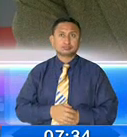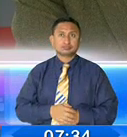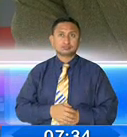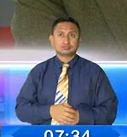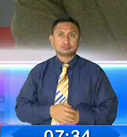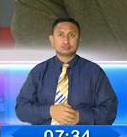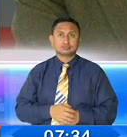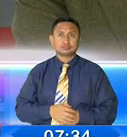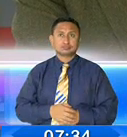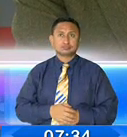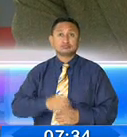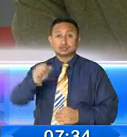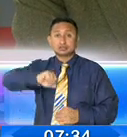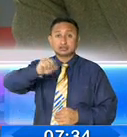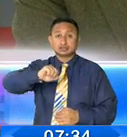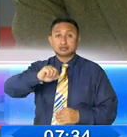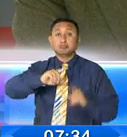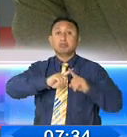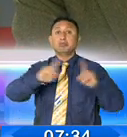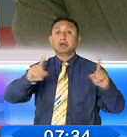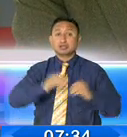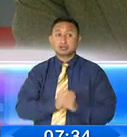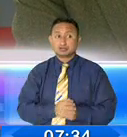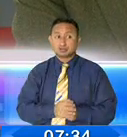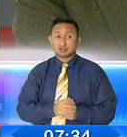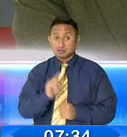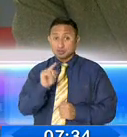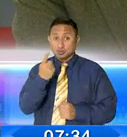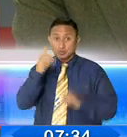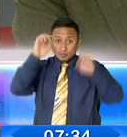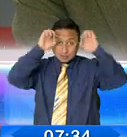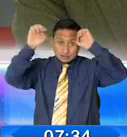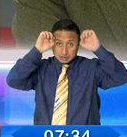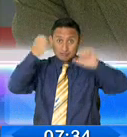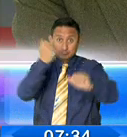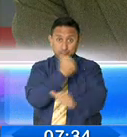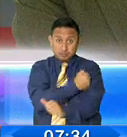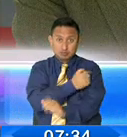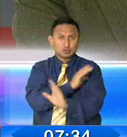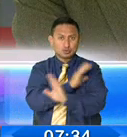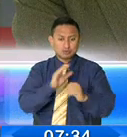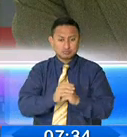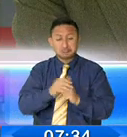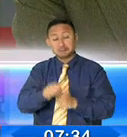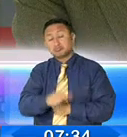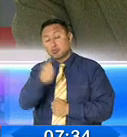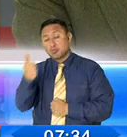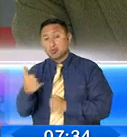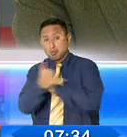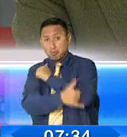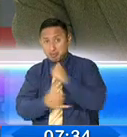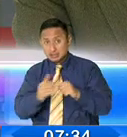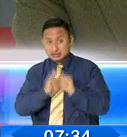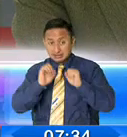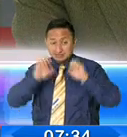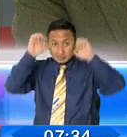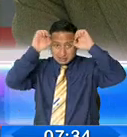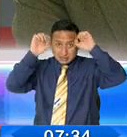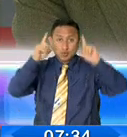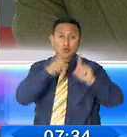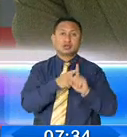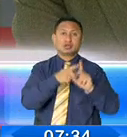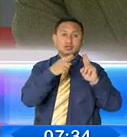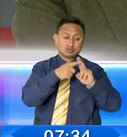situación, pero entendiendo que no es la única estrategia la vacunación. Ya hemos visto otros países, es una de las estrategias, pero hay